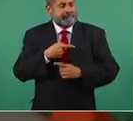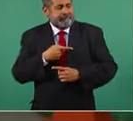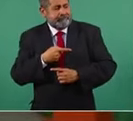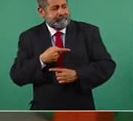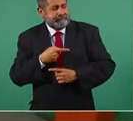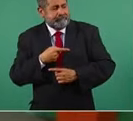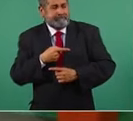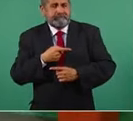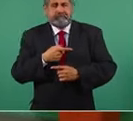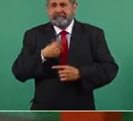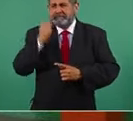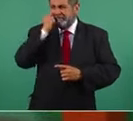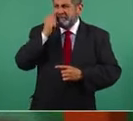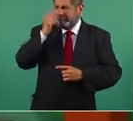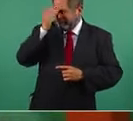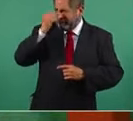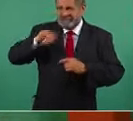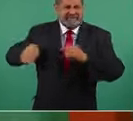como sea,